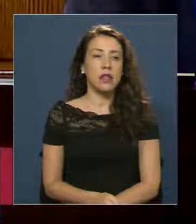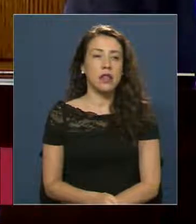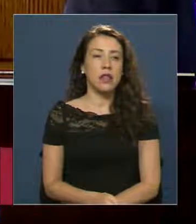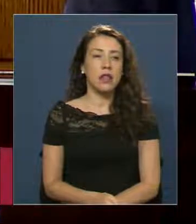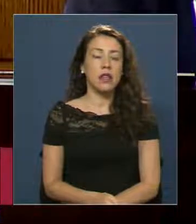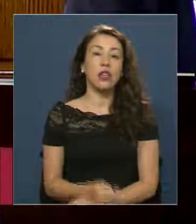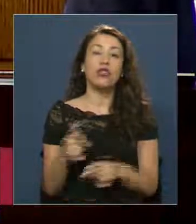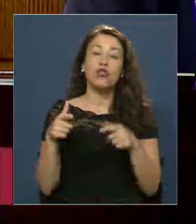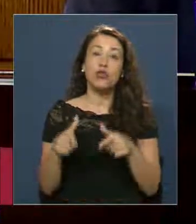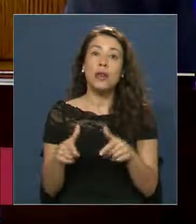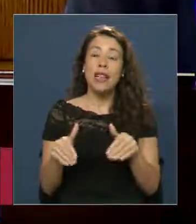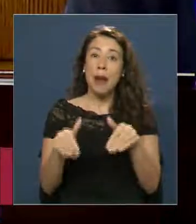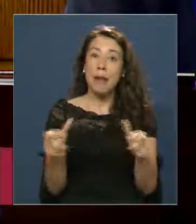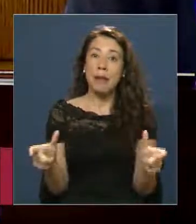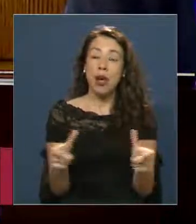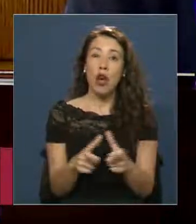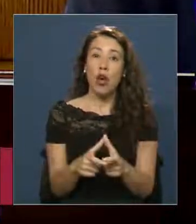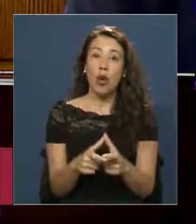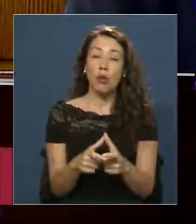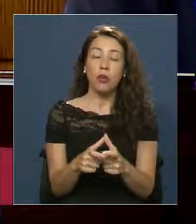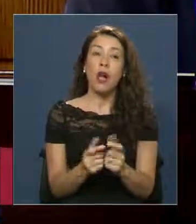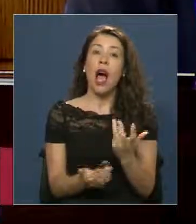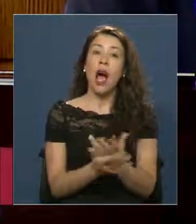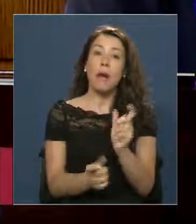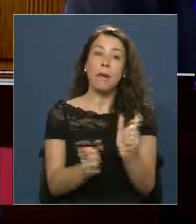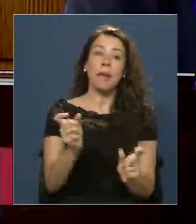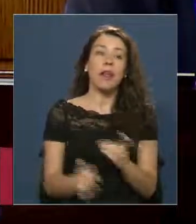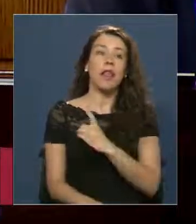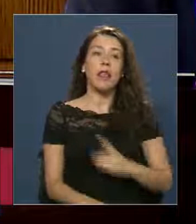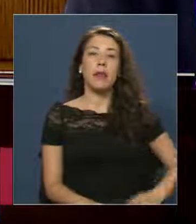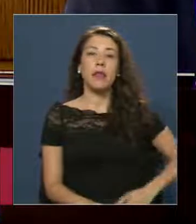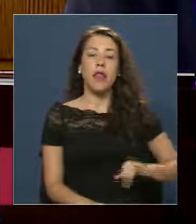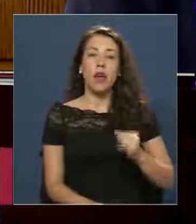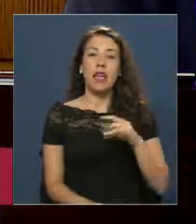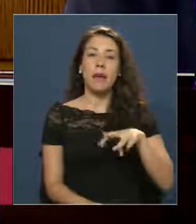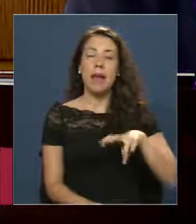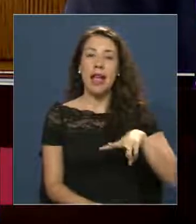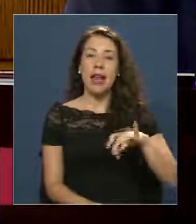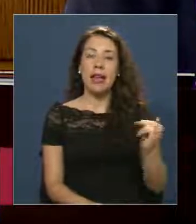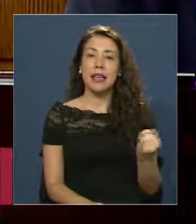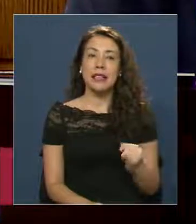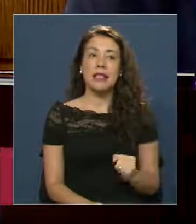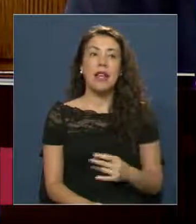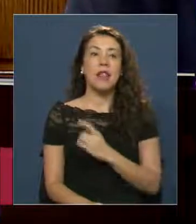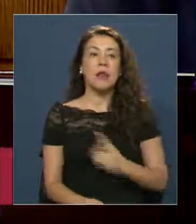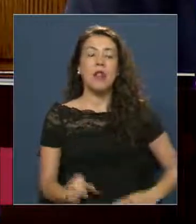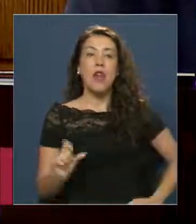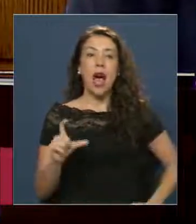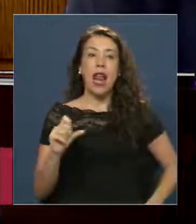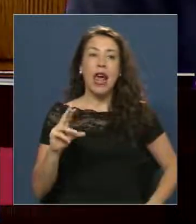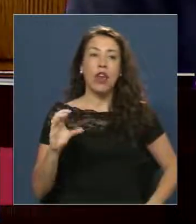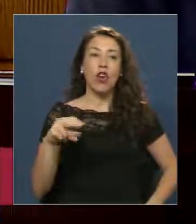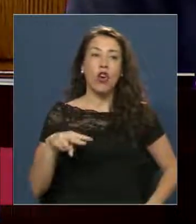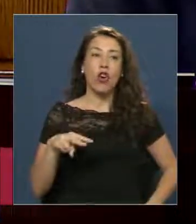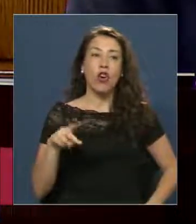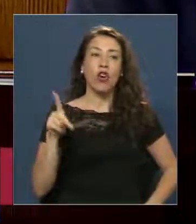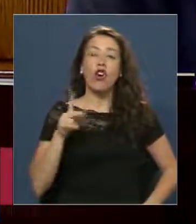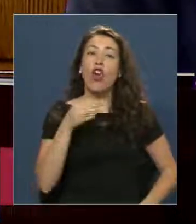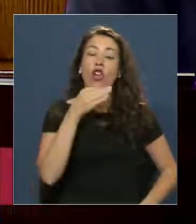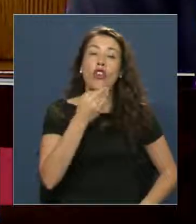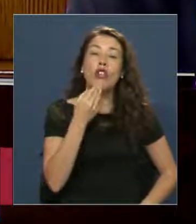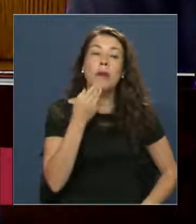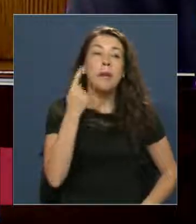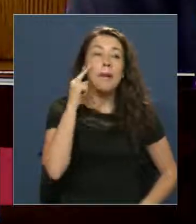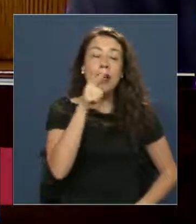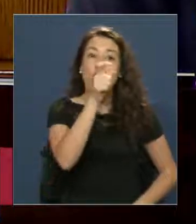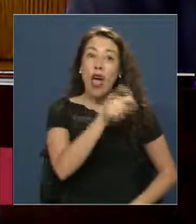Por suerte, en esa misma comisión hay personas como el diputado Tucapel Jiménez, a quien el diputado Alarcón tampoco no hizo mención, pero